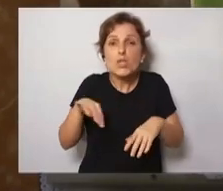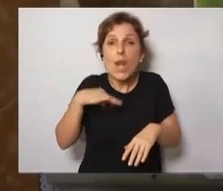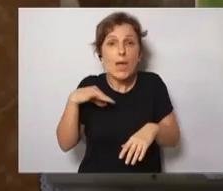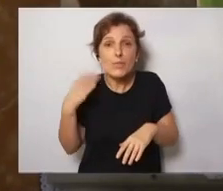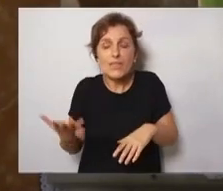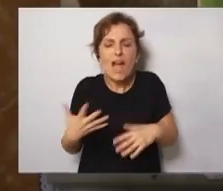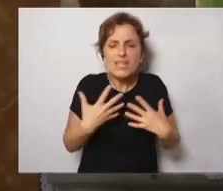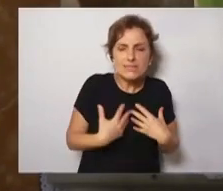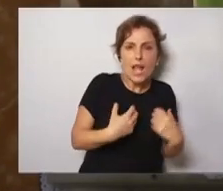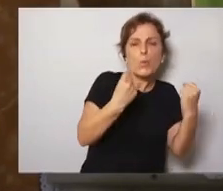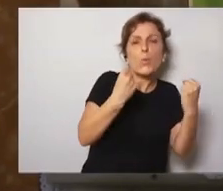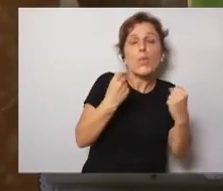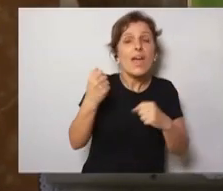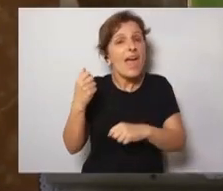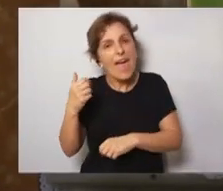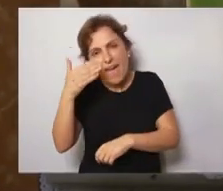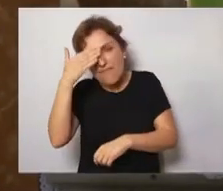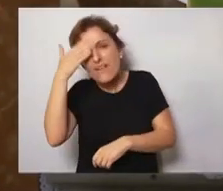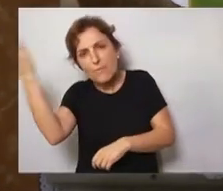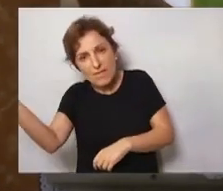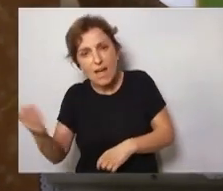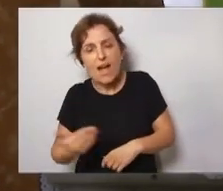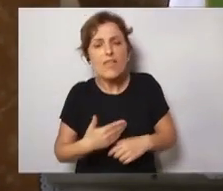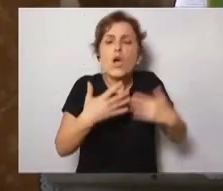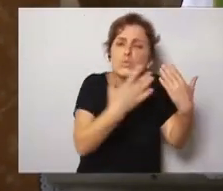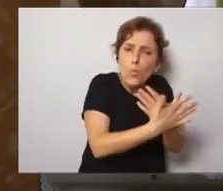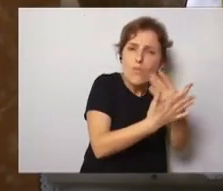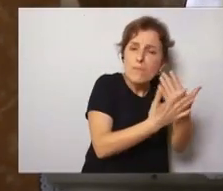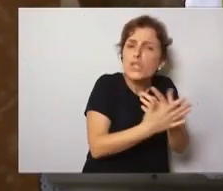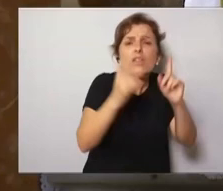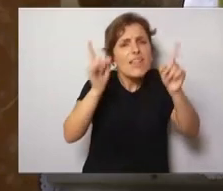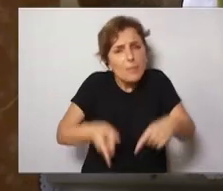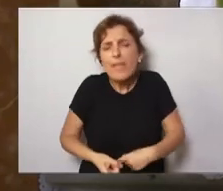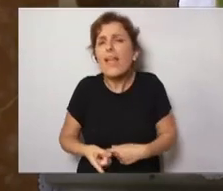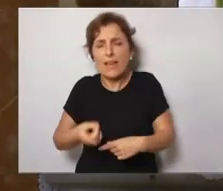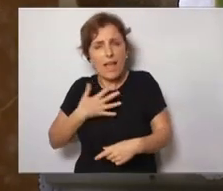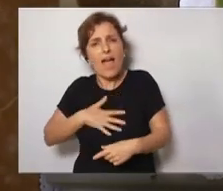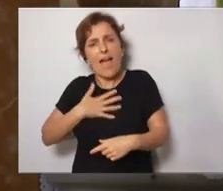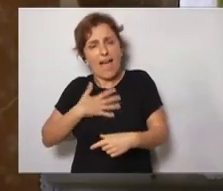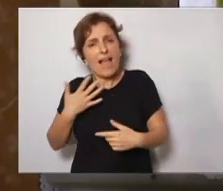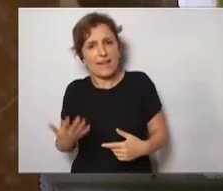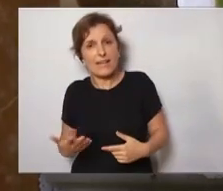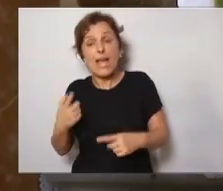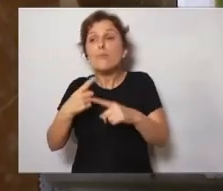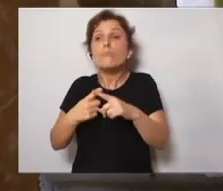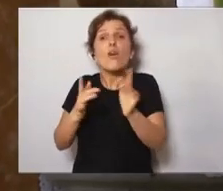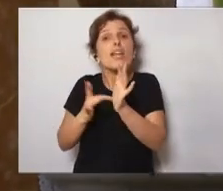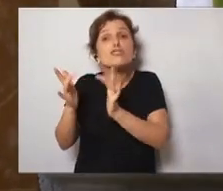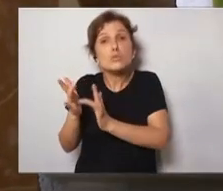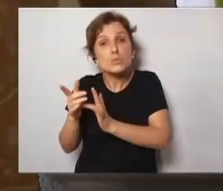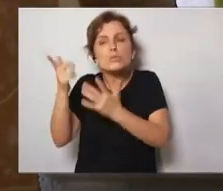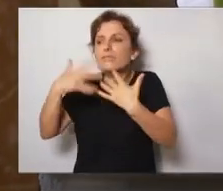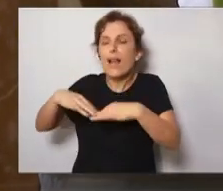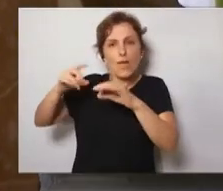tu servidor jesús nuestro redentor porque él con su vida terrena pasó haciendo el bien y curando a los